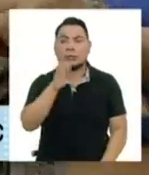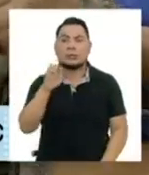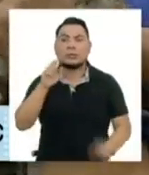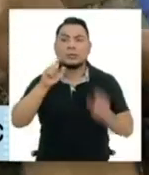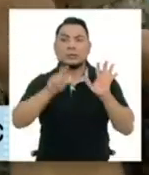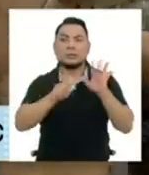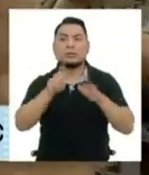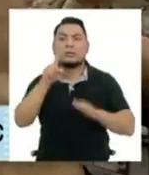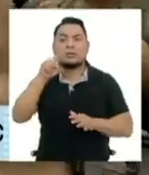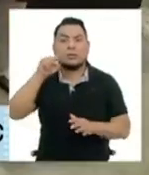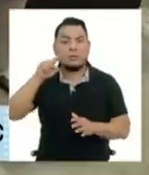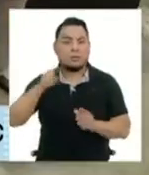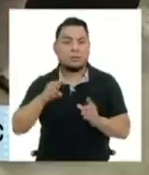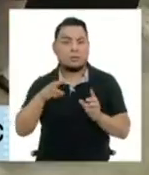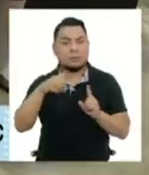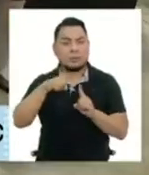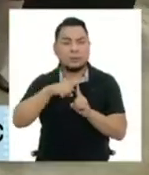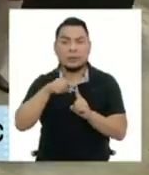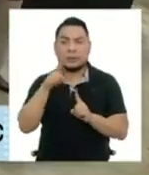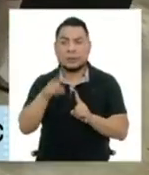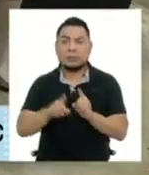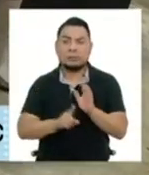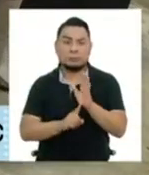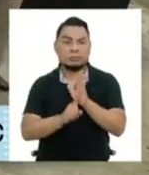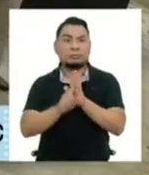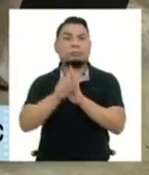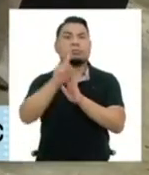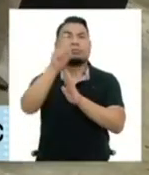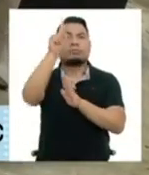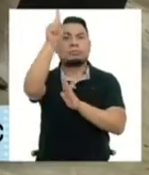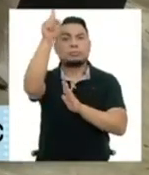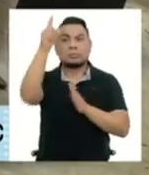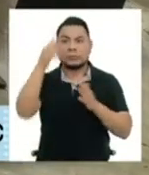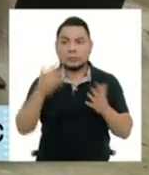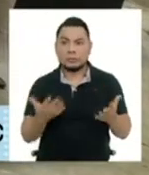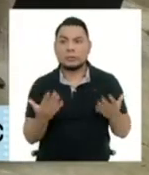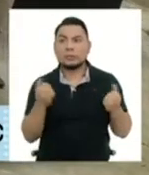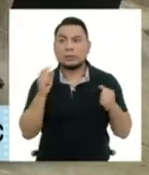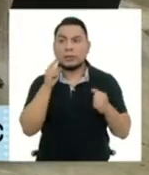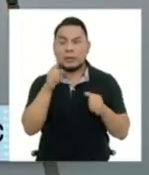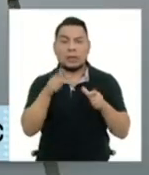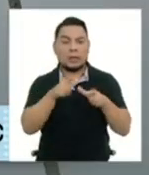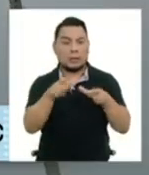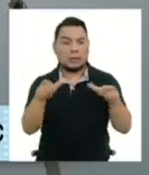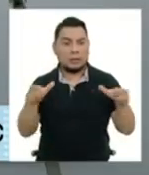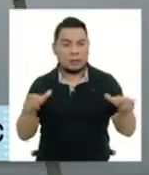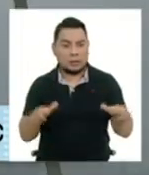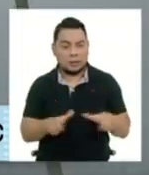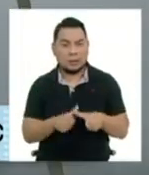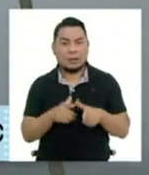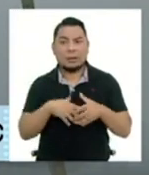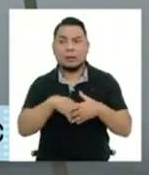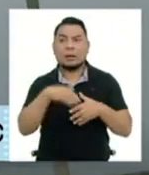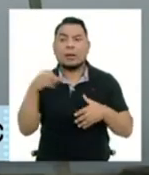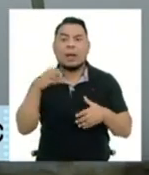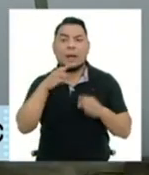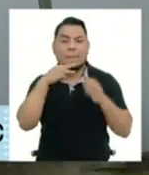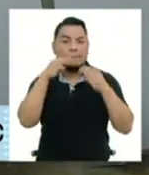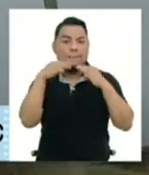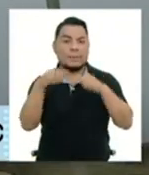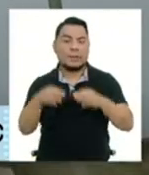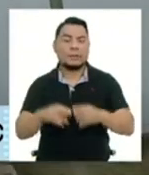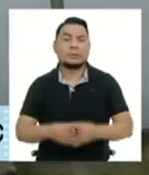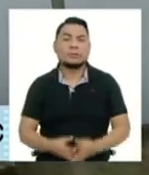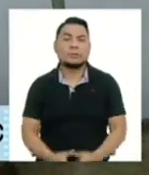2.471 metros. El vehículo espacial impactó, como se tenía previsto, en un área despejada del mar.